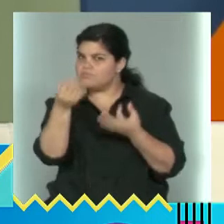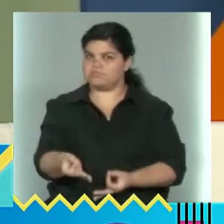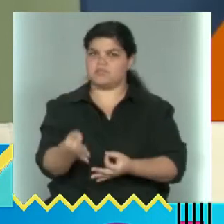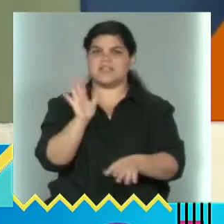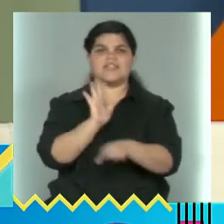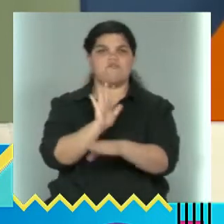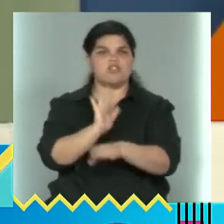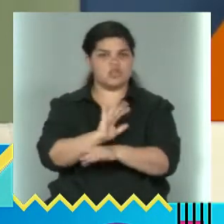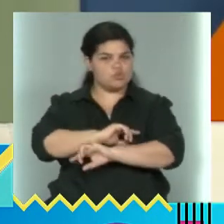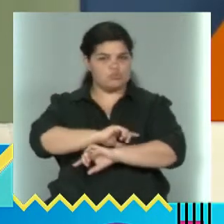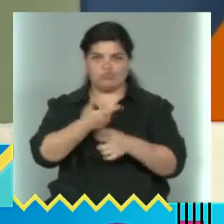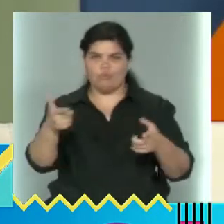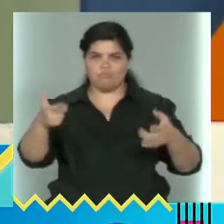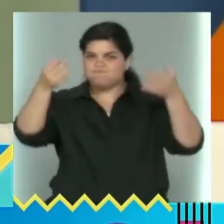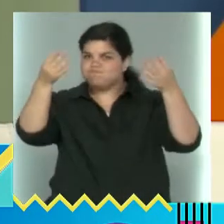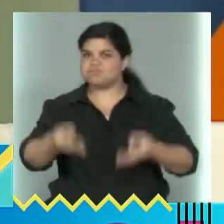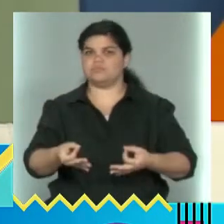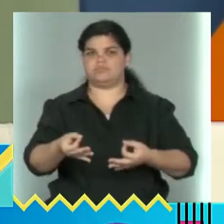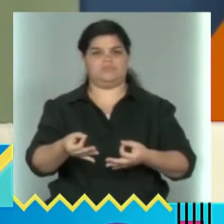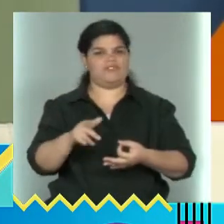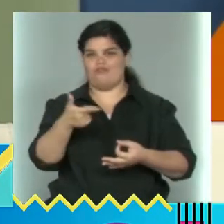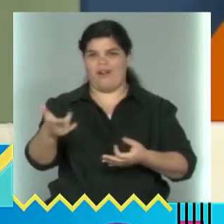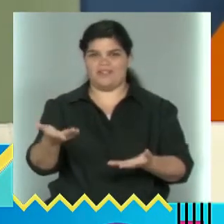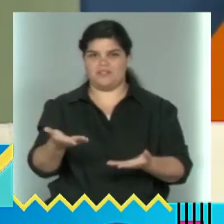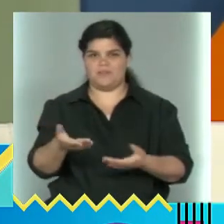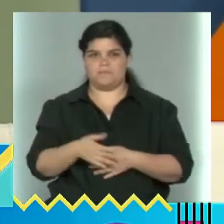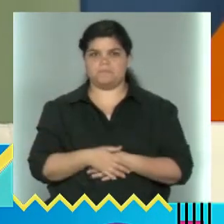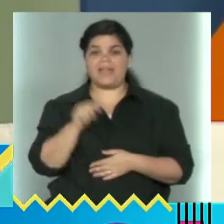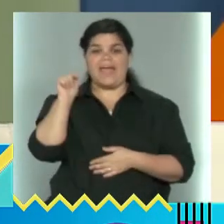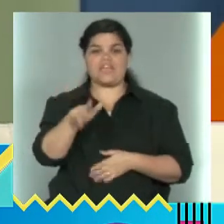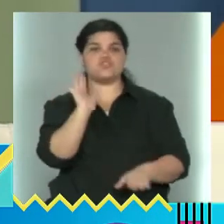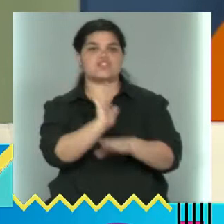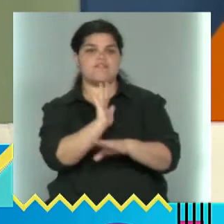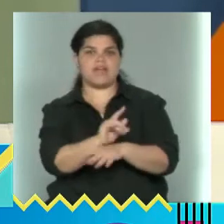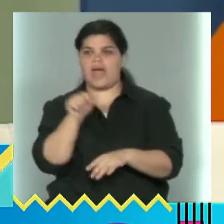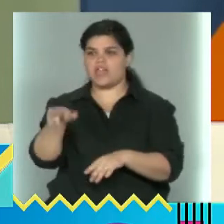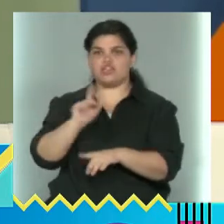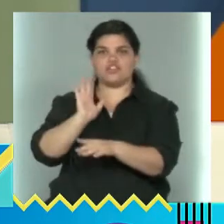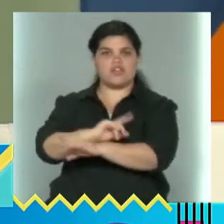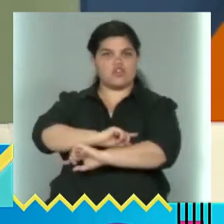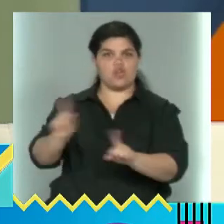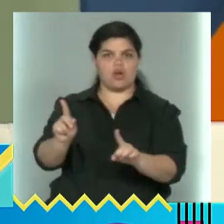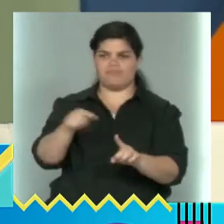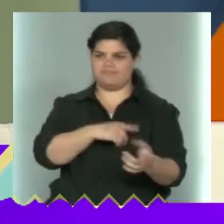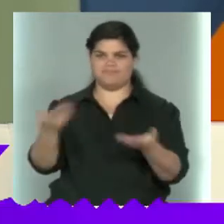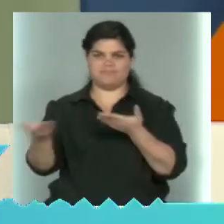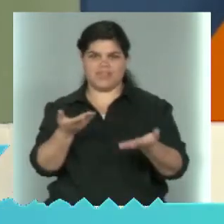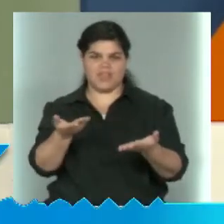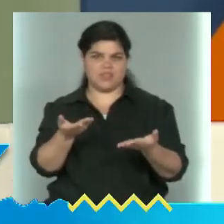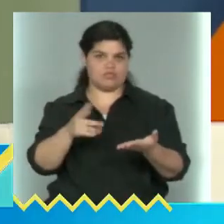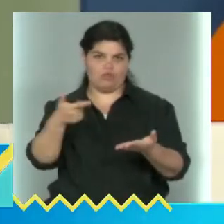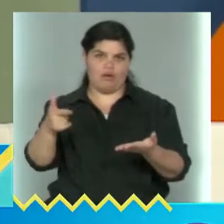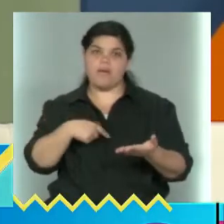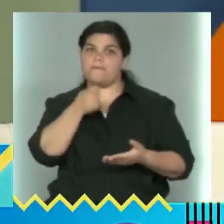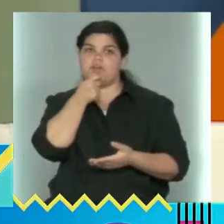una definición exacta que se diga esto es terrorismo y esto no es terrorismo, no existe. Si